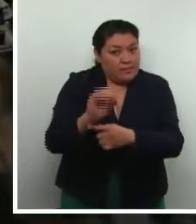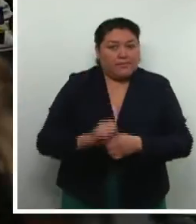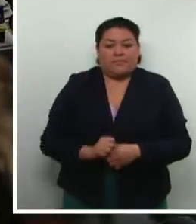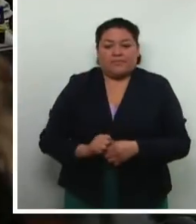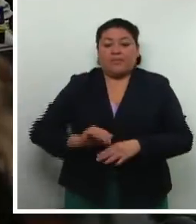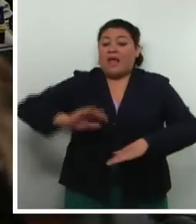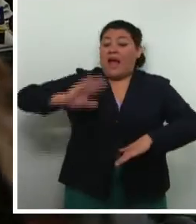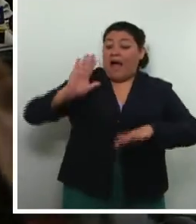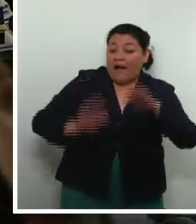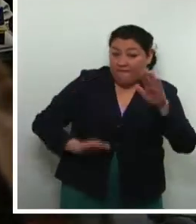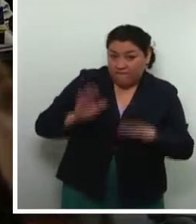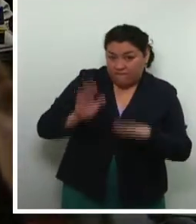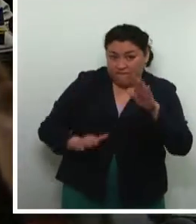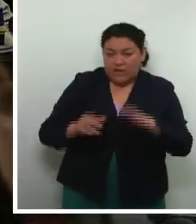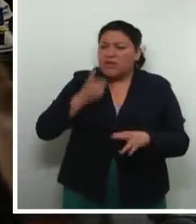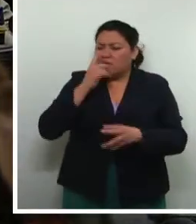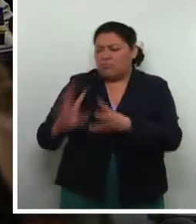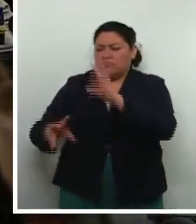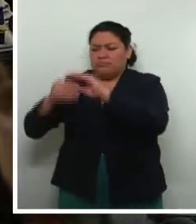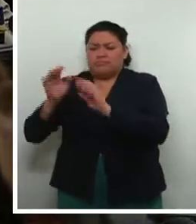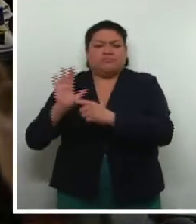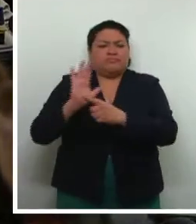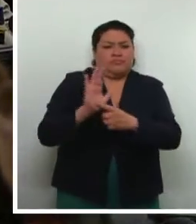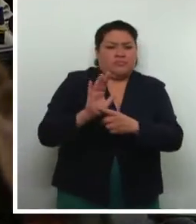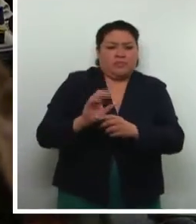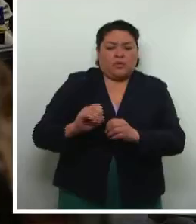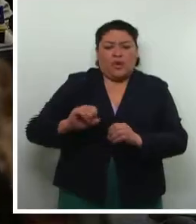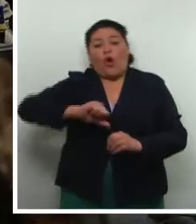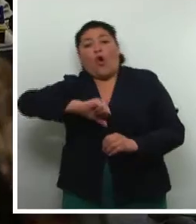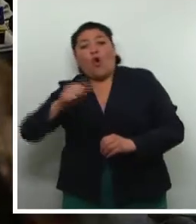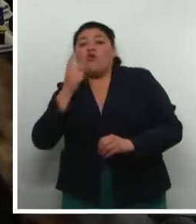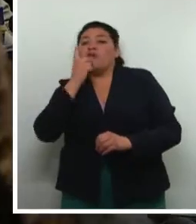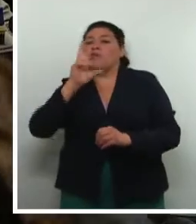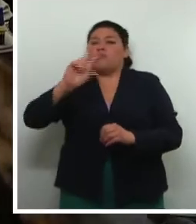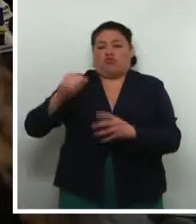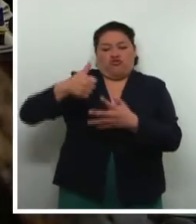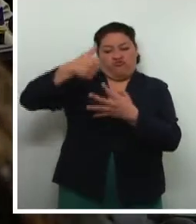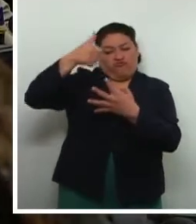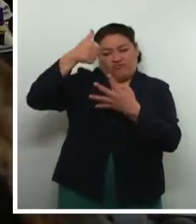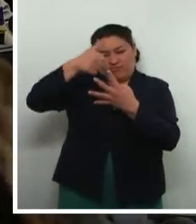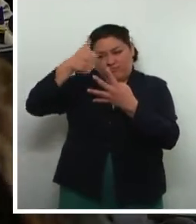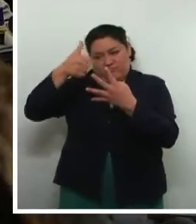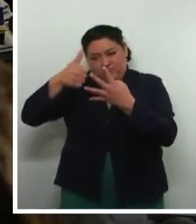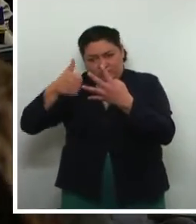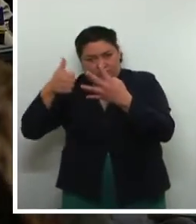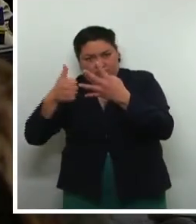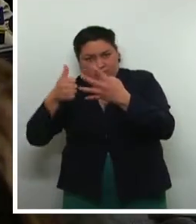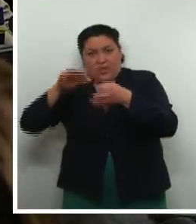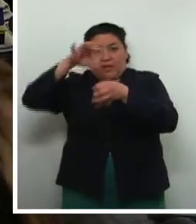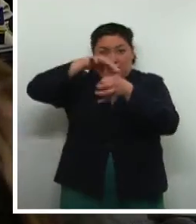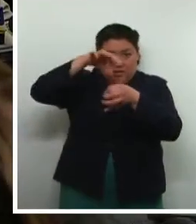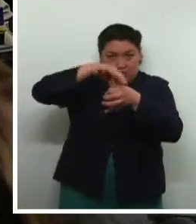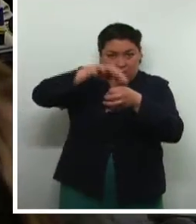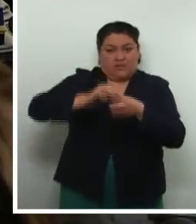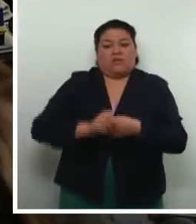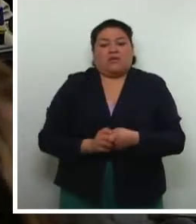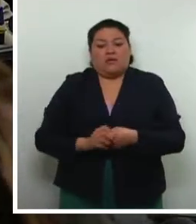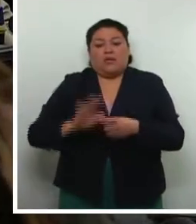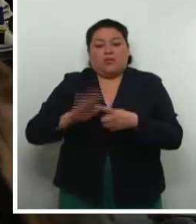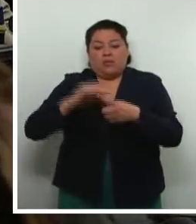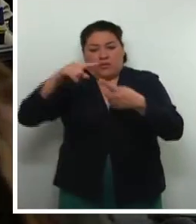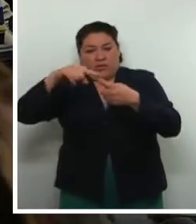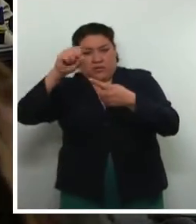aceptado que se haga en bloque, pero en otros hemos dispuesto que se haga de manera individual porque no queremos